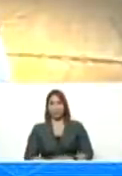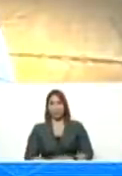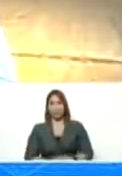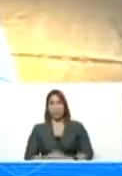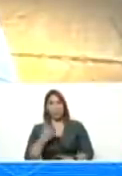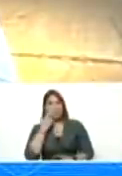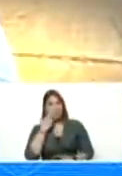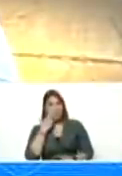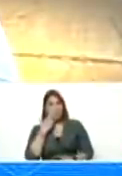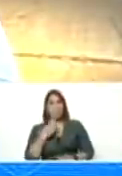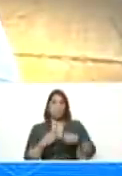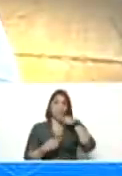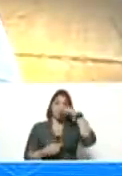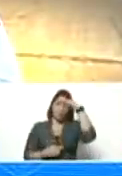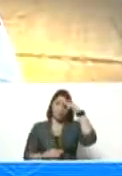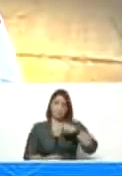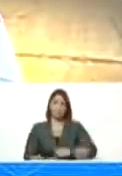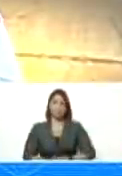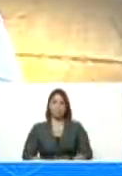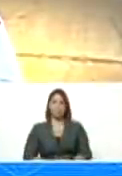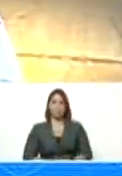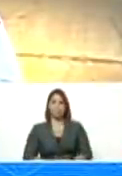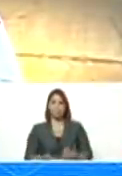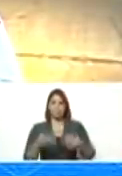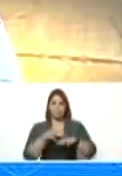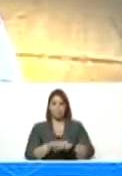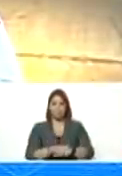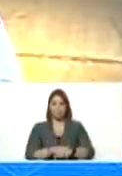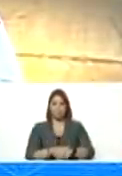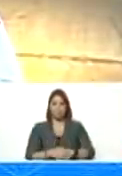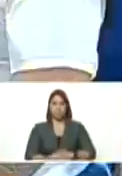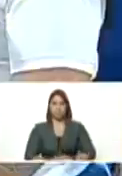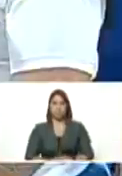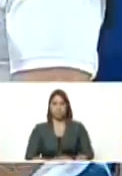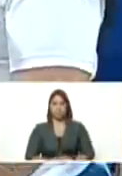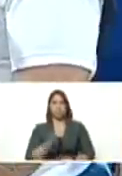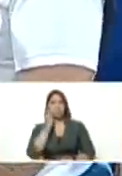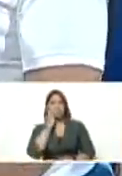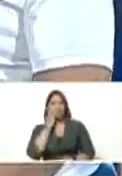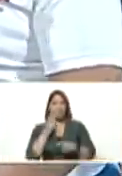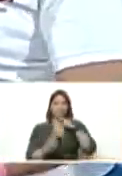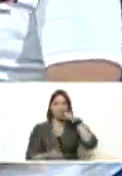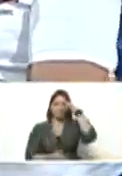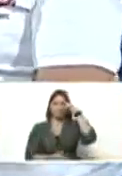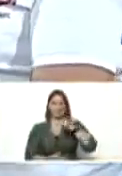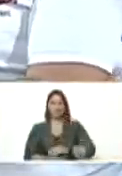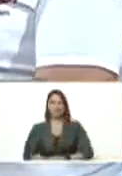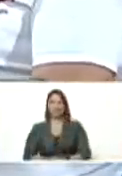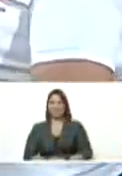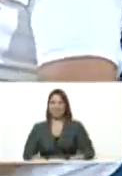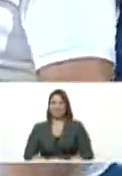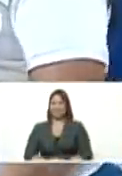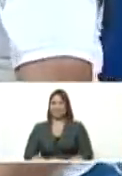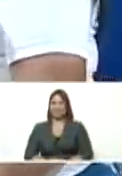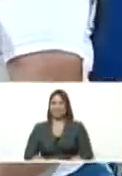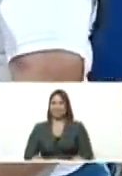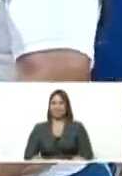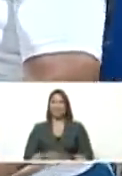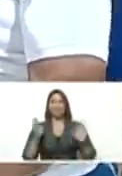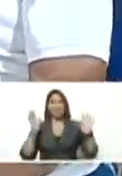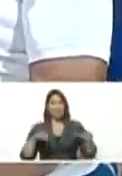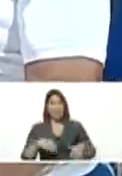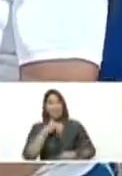Y Freddy. Y Freddy. ¿Quién era Nubia y quién era Freddy? Mi mamá y mi papá. Ajá. Oye, qué